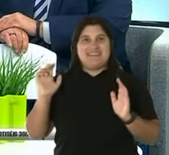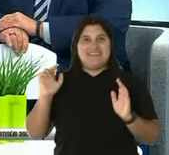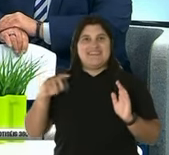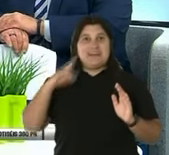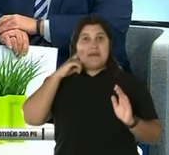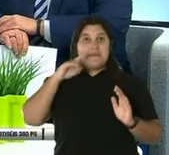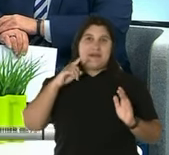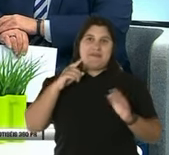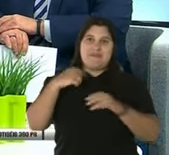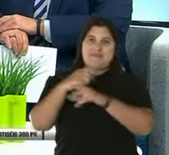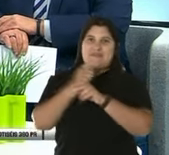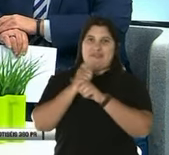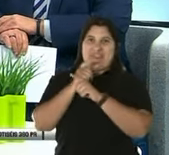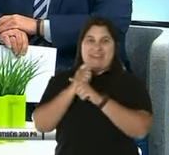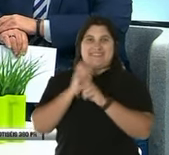responsabilidad de proteger allá con el favor de Dios así será